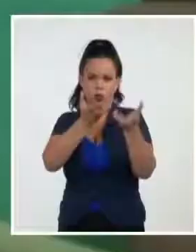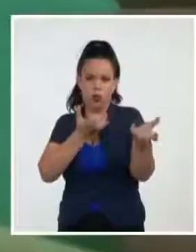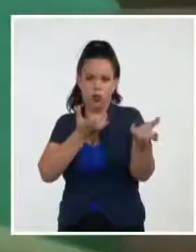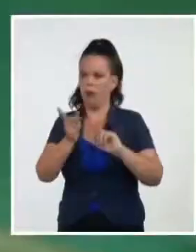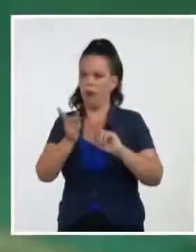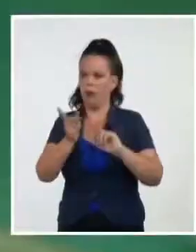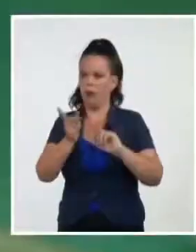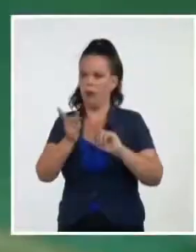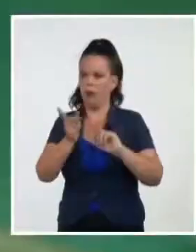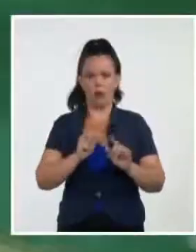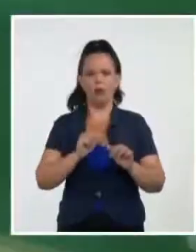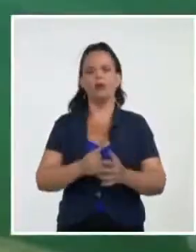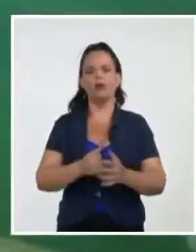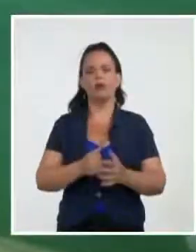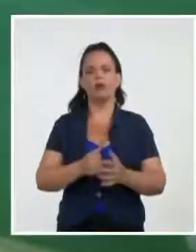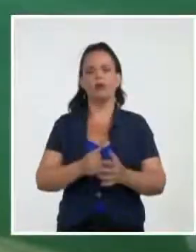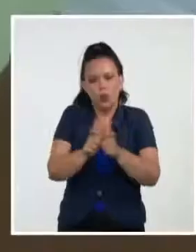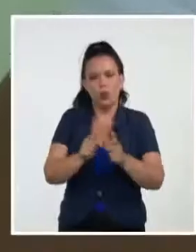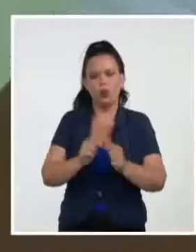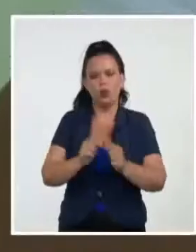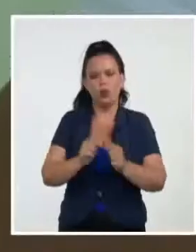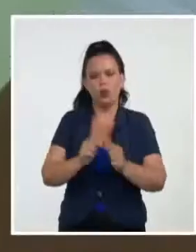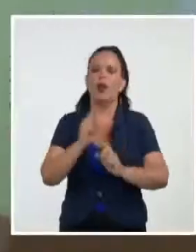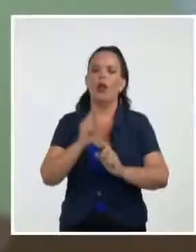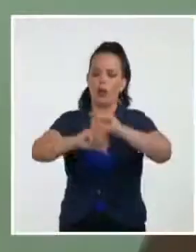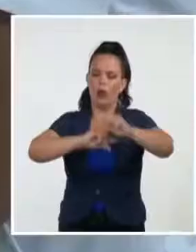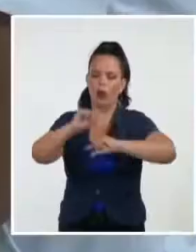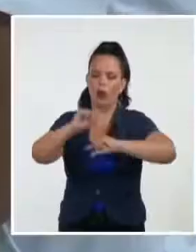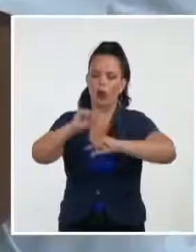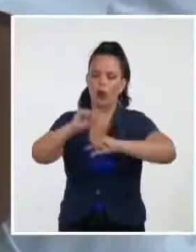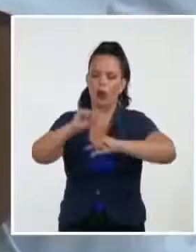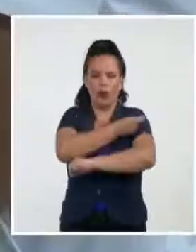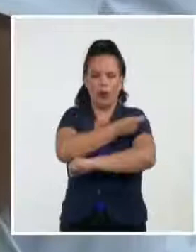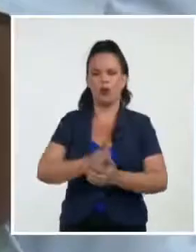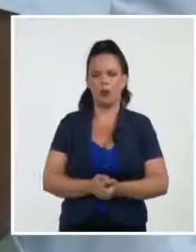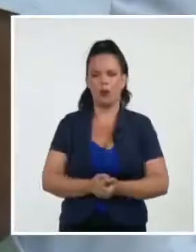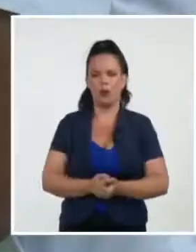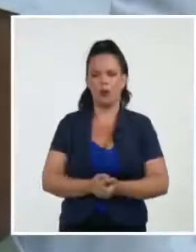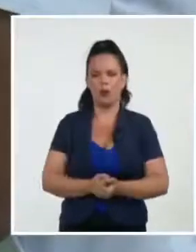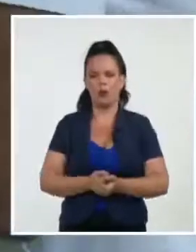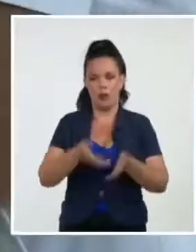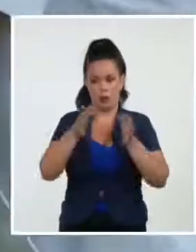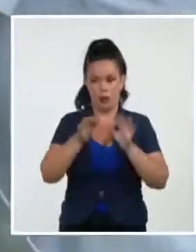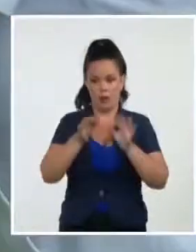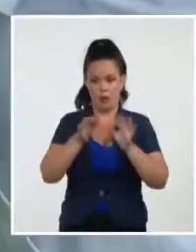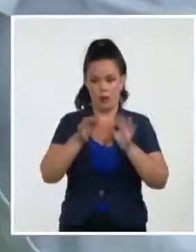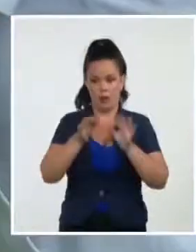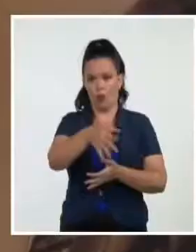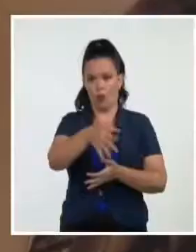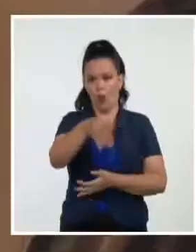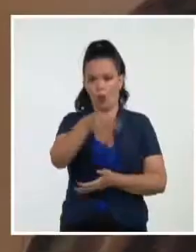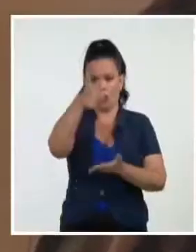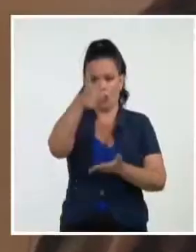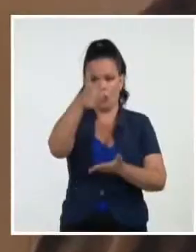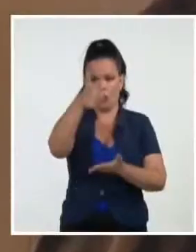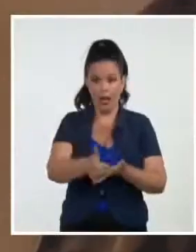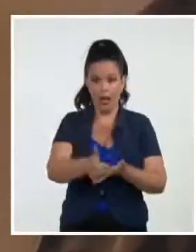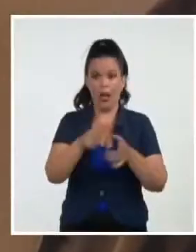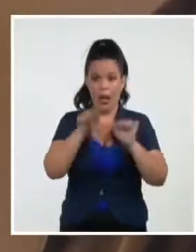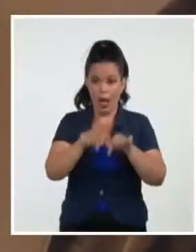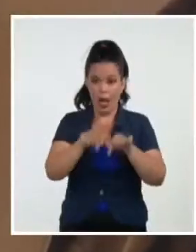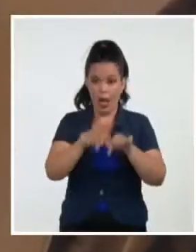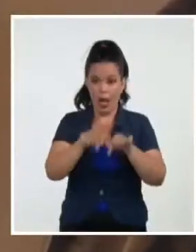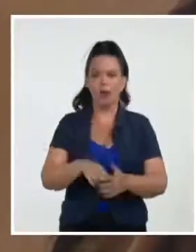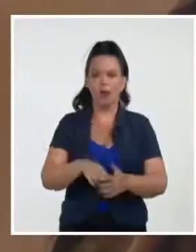para la vacunación. El municipio de Guantánamo, con los 5 policlínicos de la ciudad, diseñado en